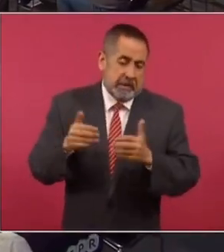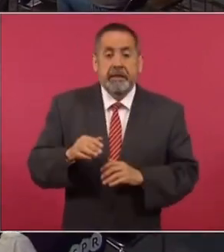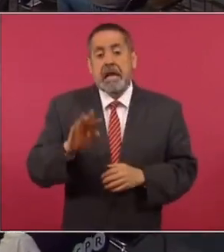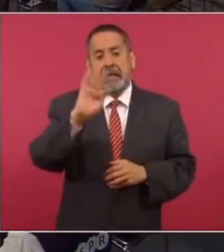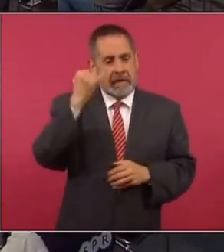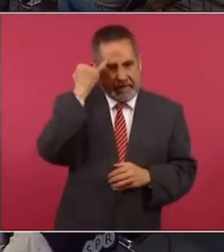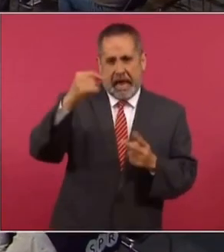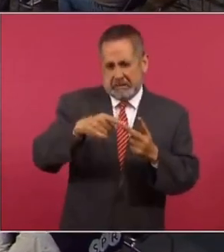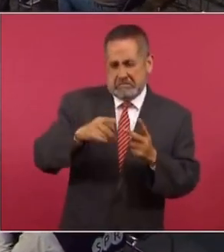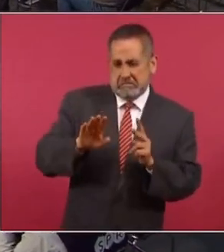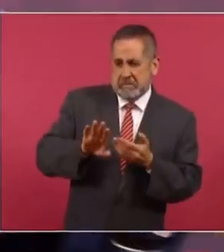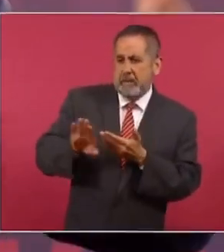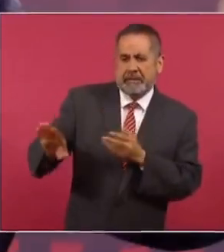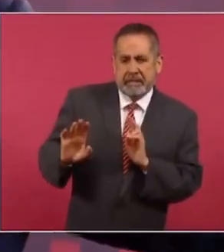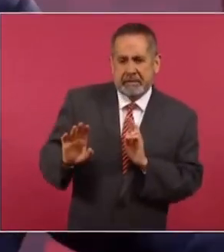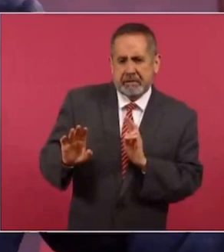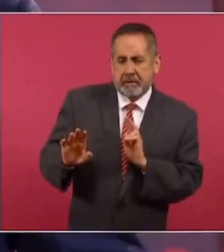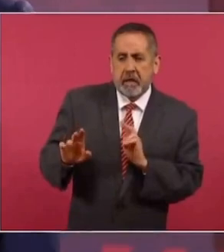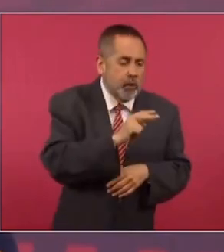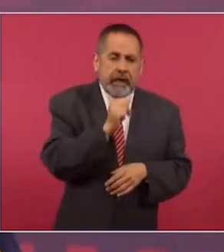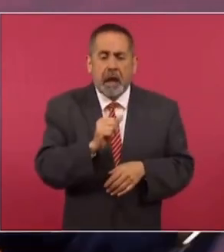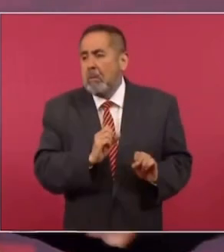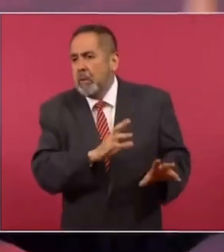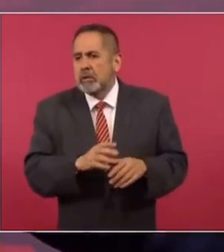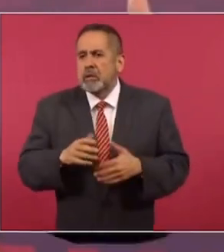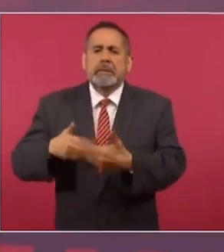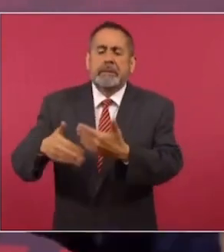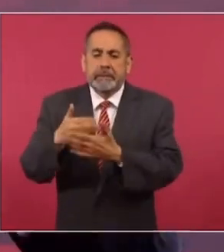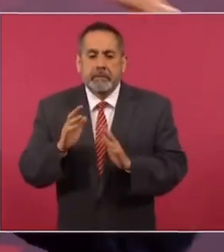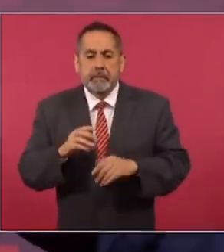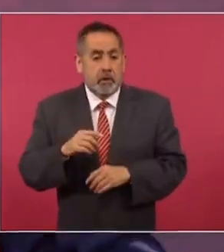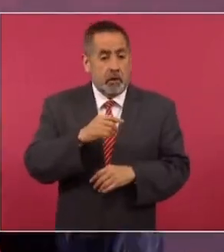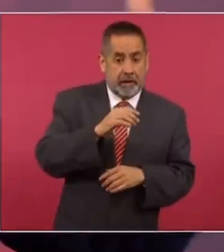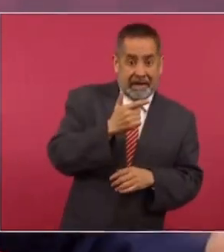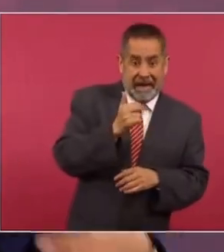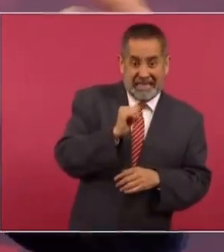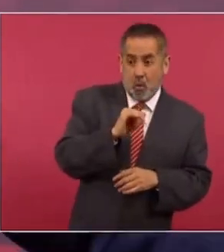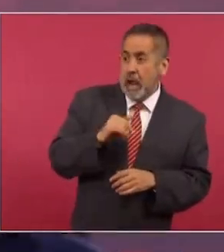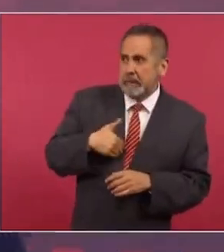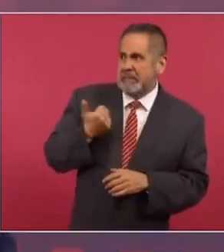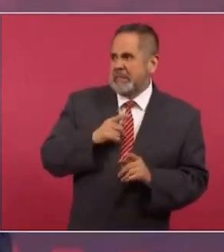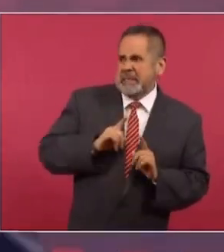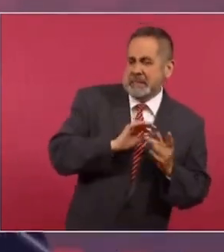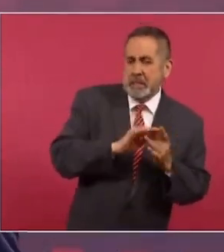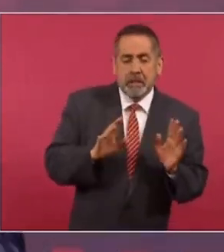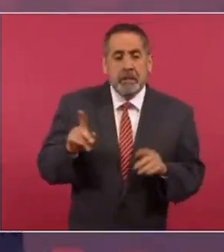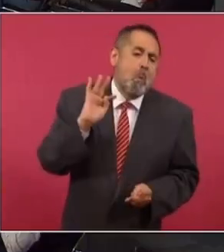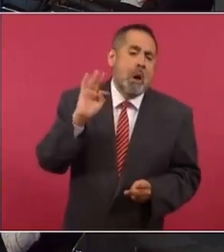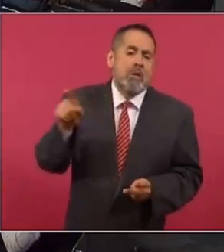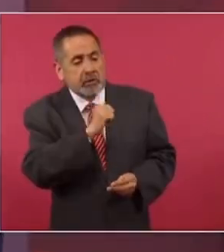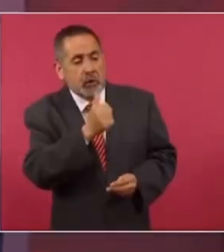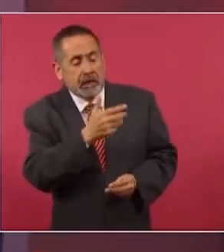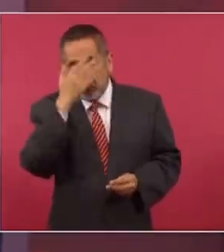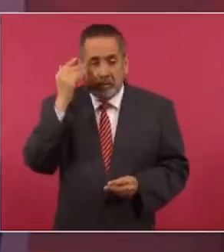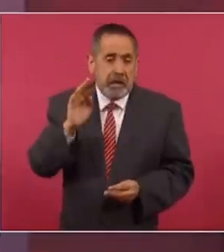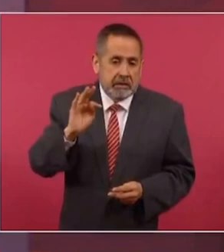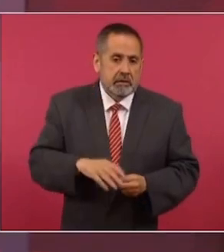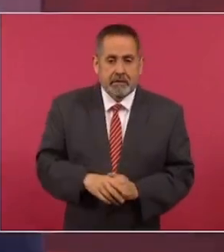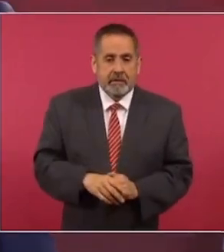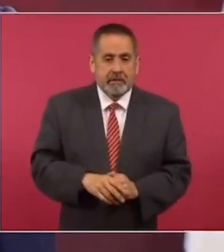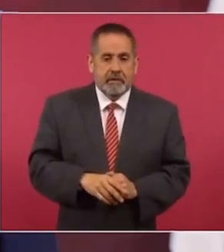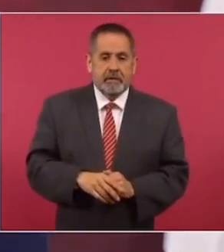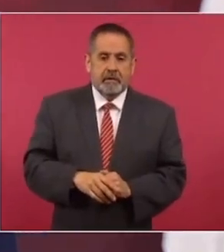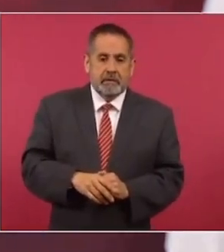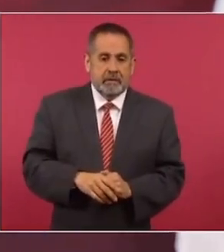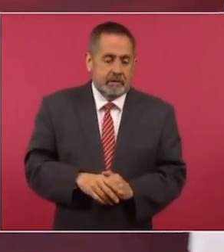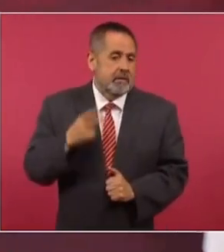en esa hipótesis es de que él no tuvo cuidado y se dejó engañar. Porque en política